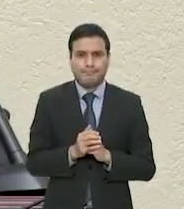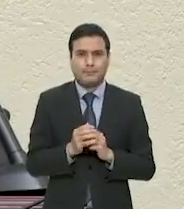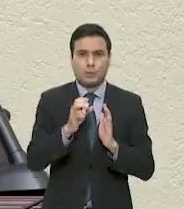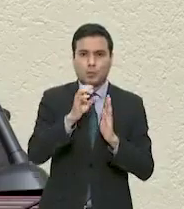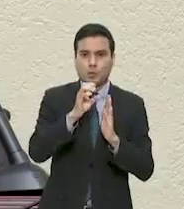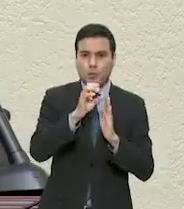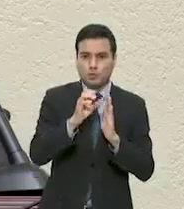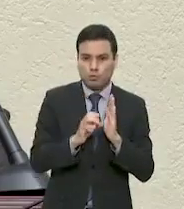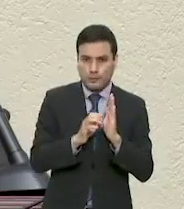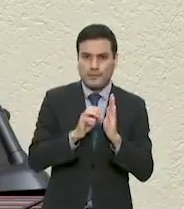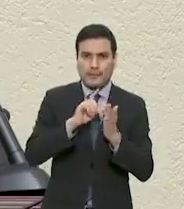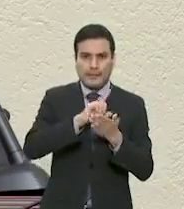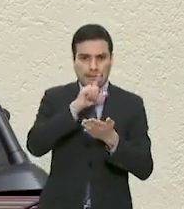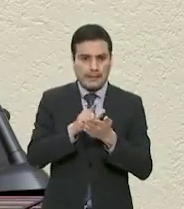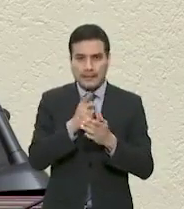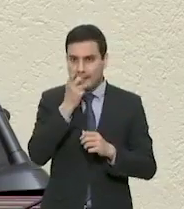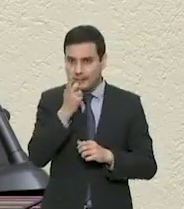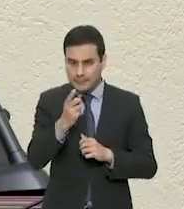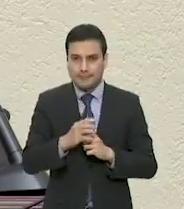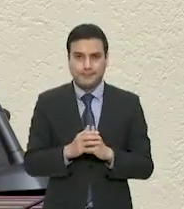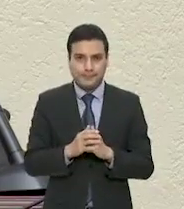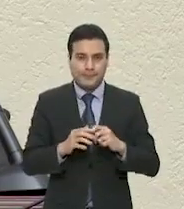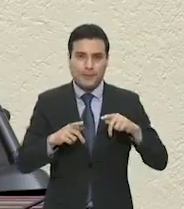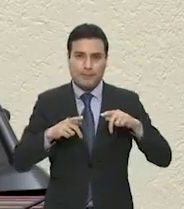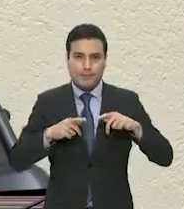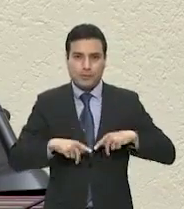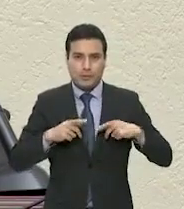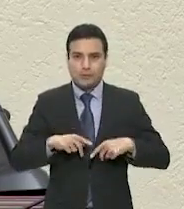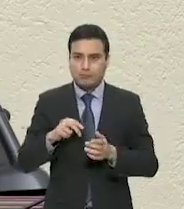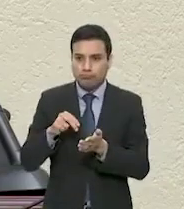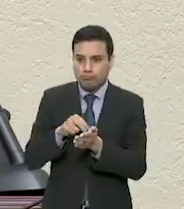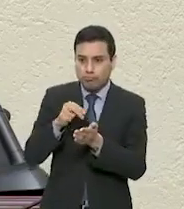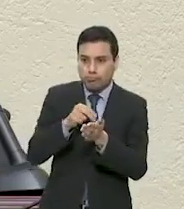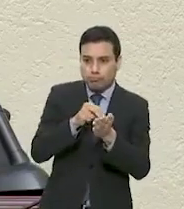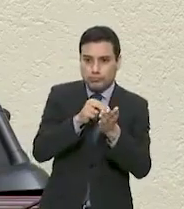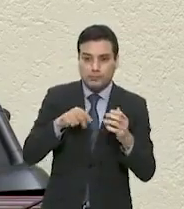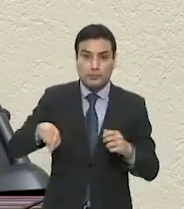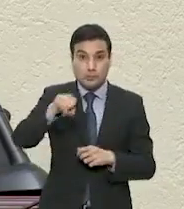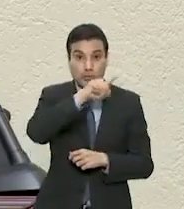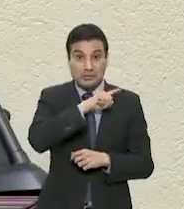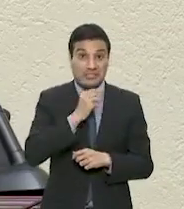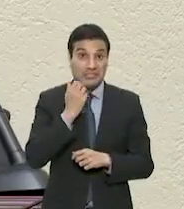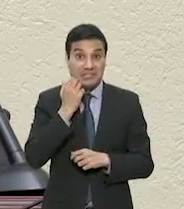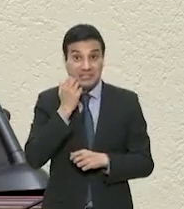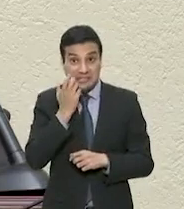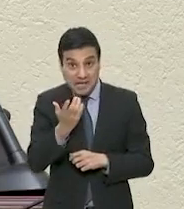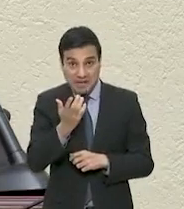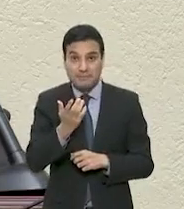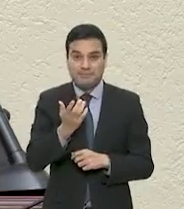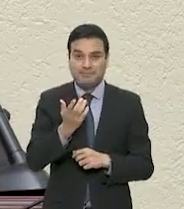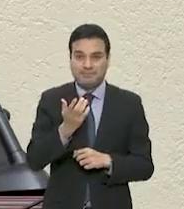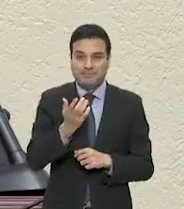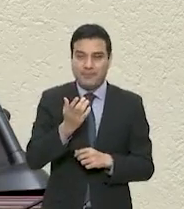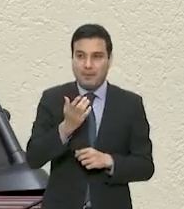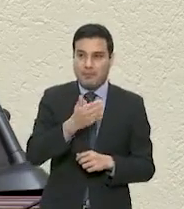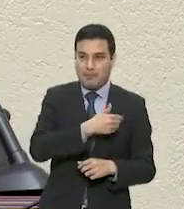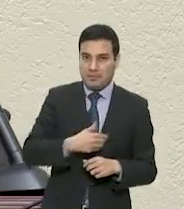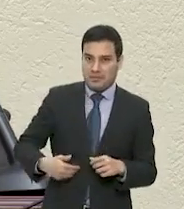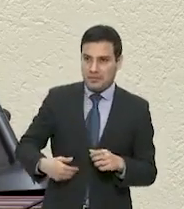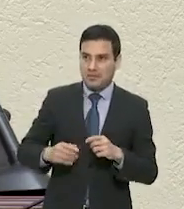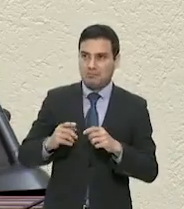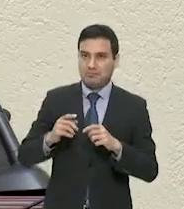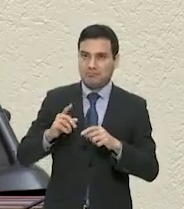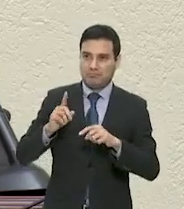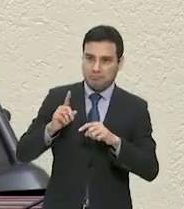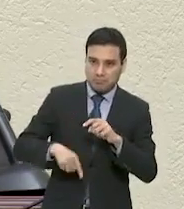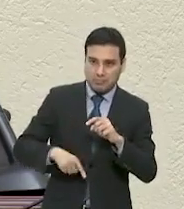para la recolección y presentación de apoyos ciudadanos por parte de quienes promueven la revocación de mandato del titular del poder ejecutivo por haberle